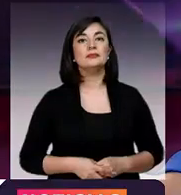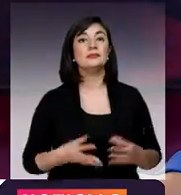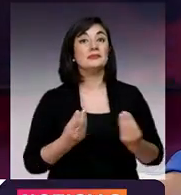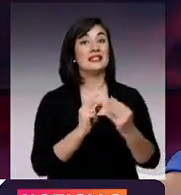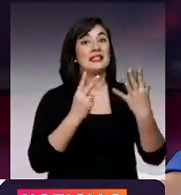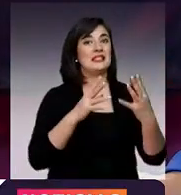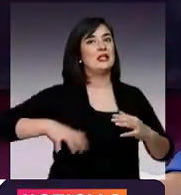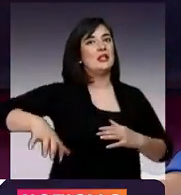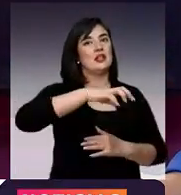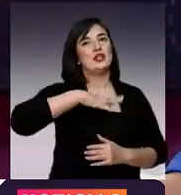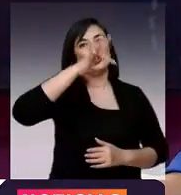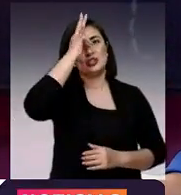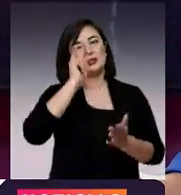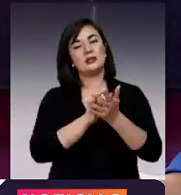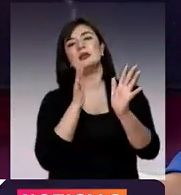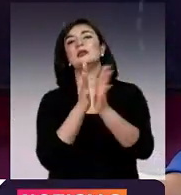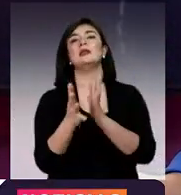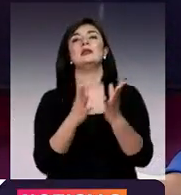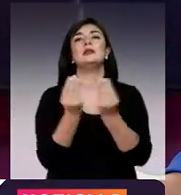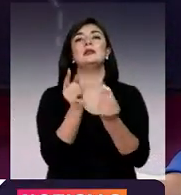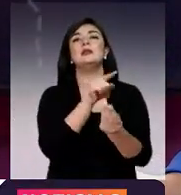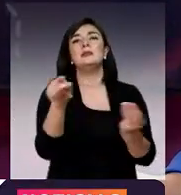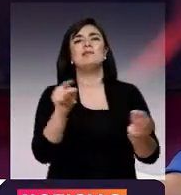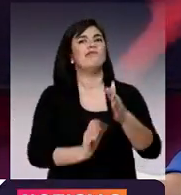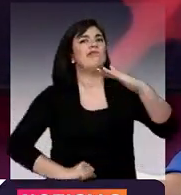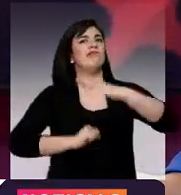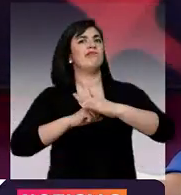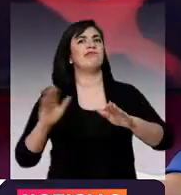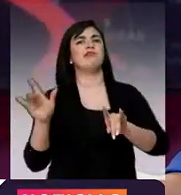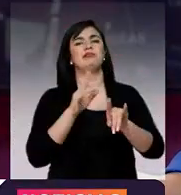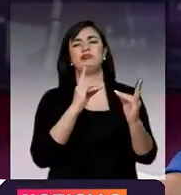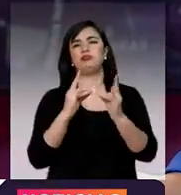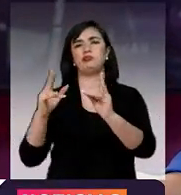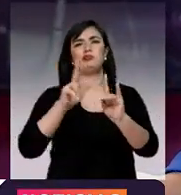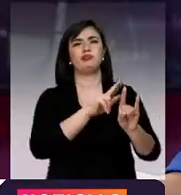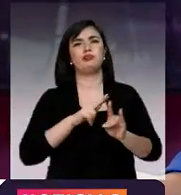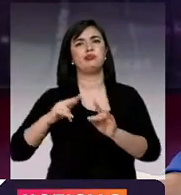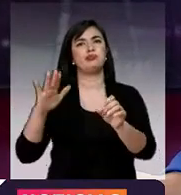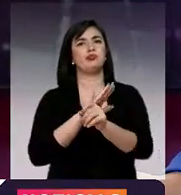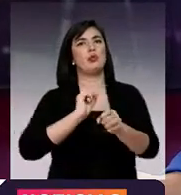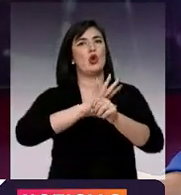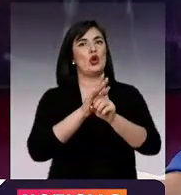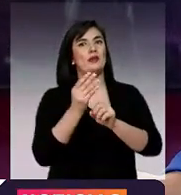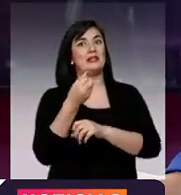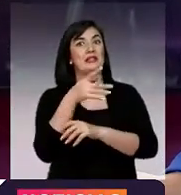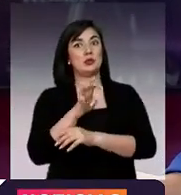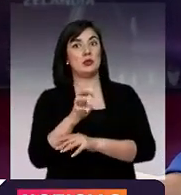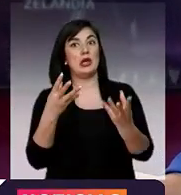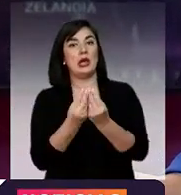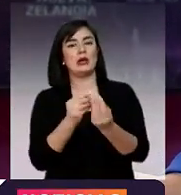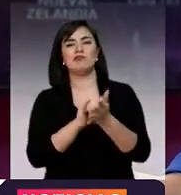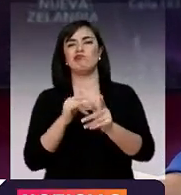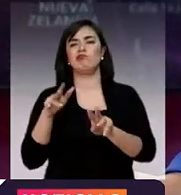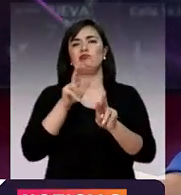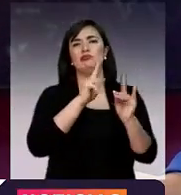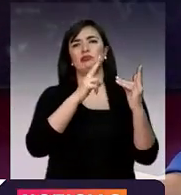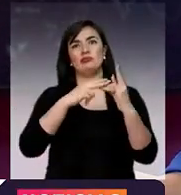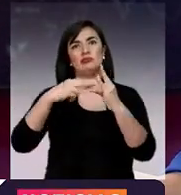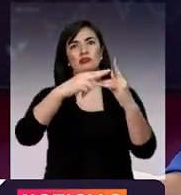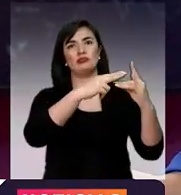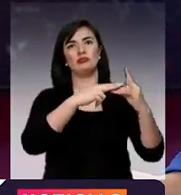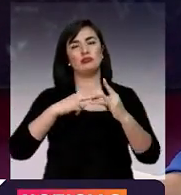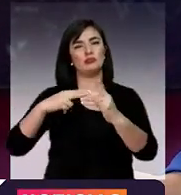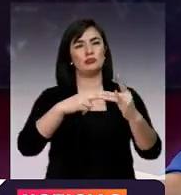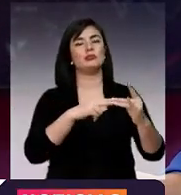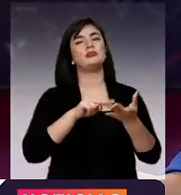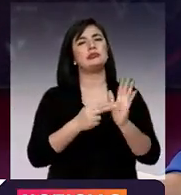Varios en Bogotá llegaron a la ocupación máxima de camas UCI con pacientes de COVID-19. La ocupación total en la ciudad de unidades de